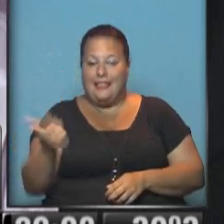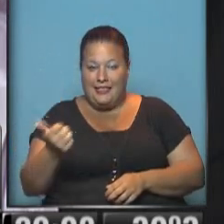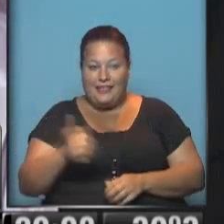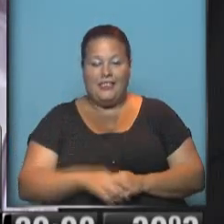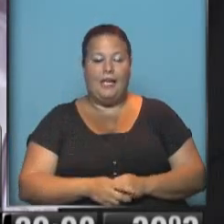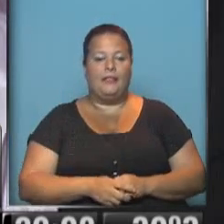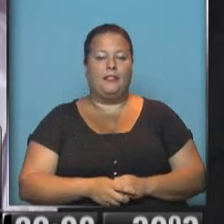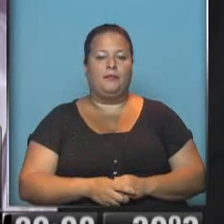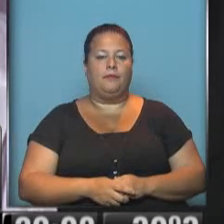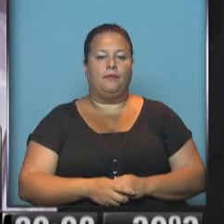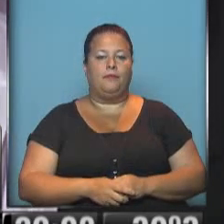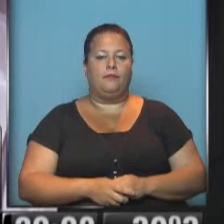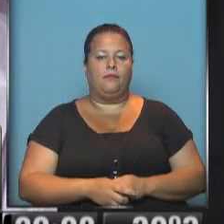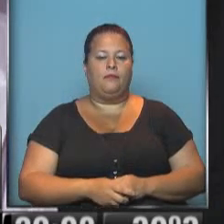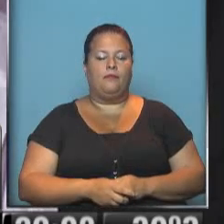agosto de 1976.